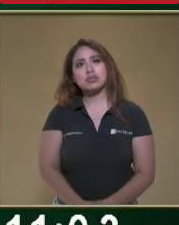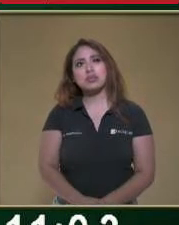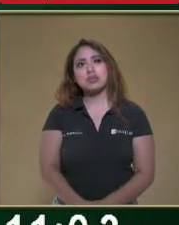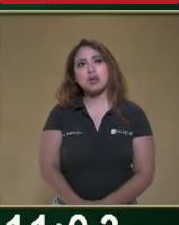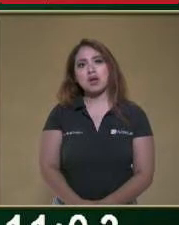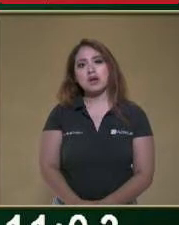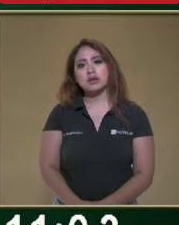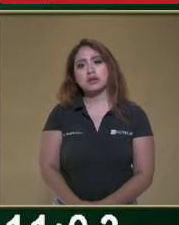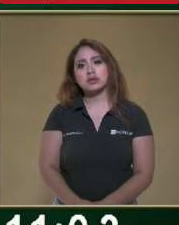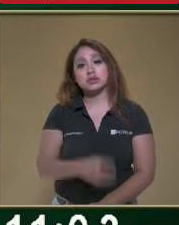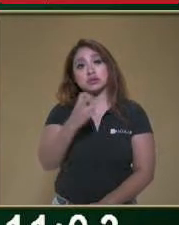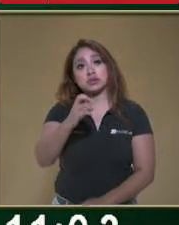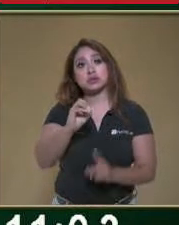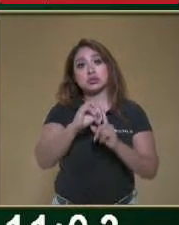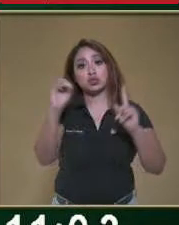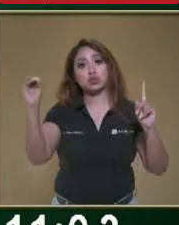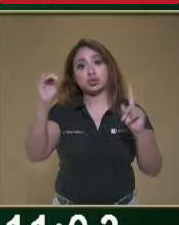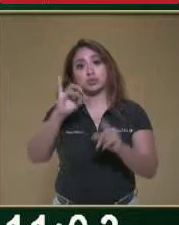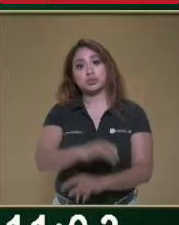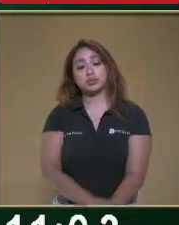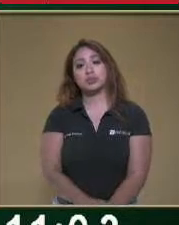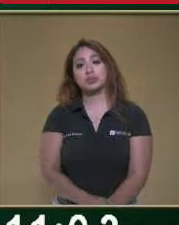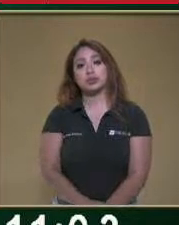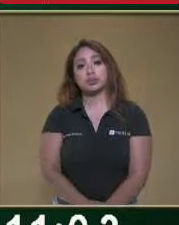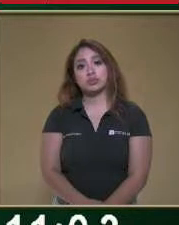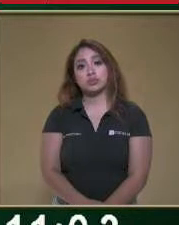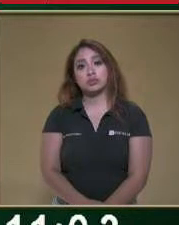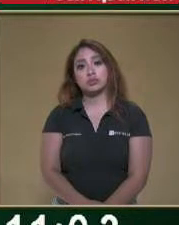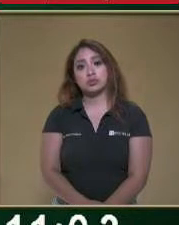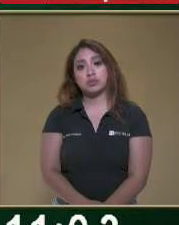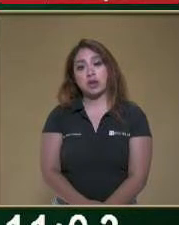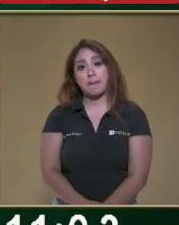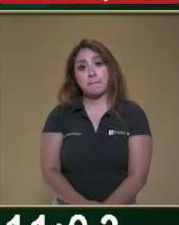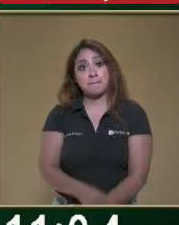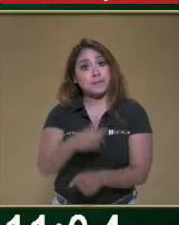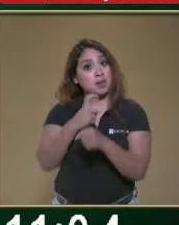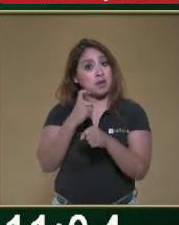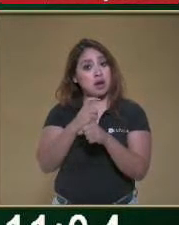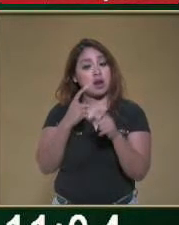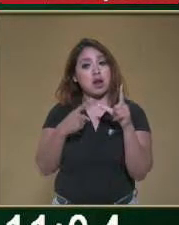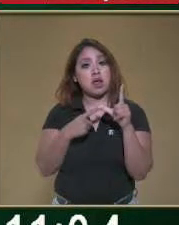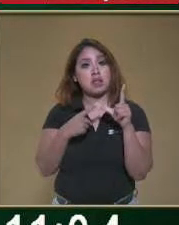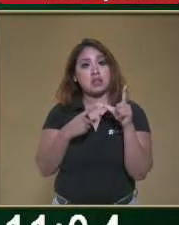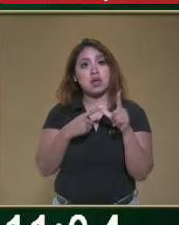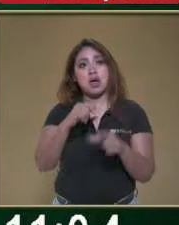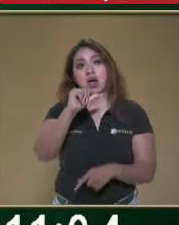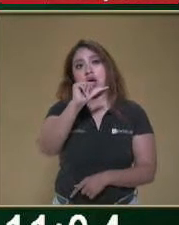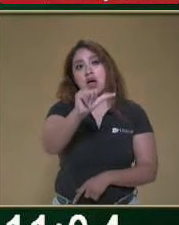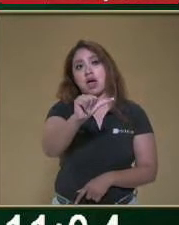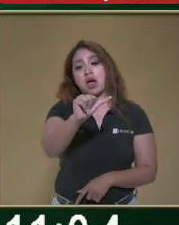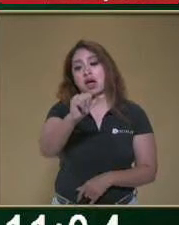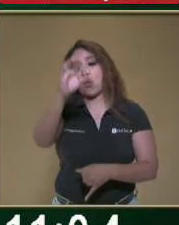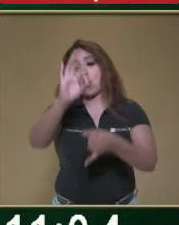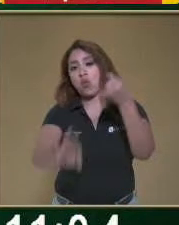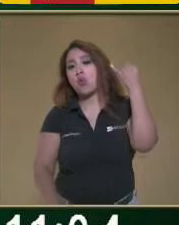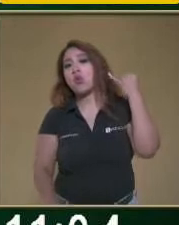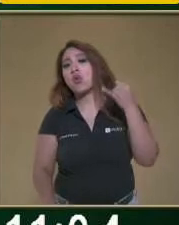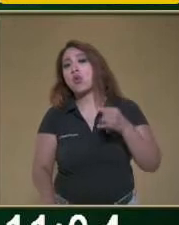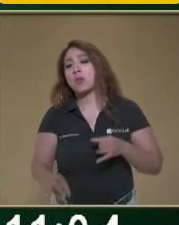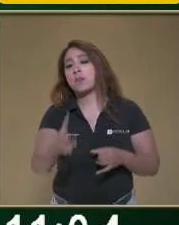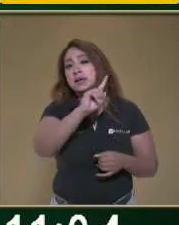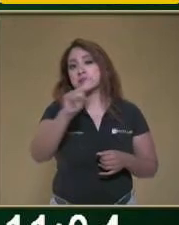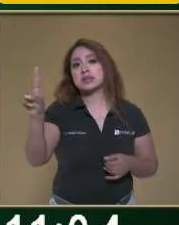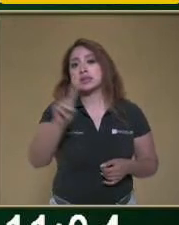dices, están en orden, ¿sí? Por ejemplo, la primera letra del alfabeto, pues es la A. y la última letra del alfabeto es la